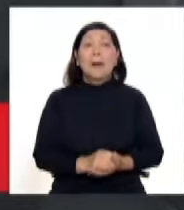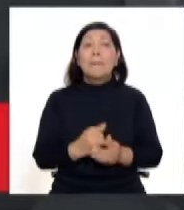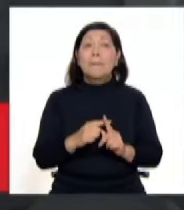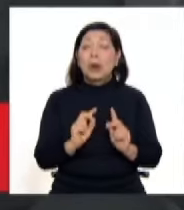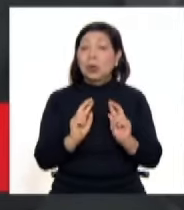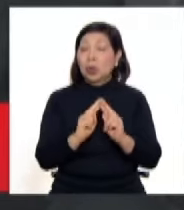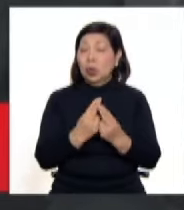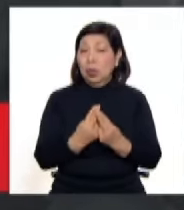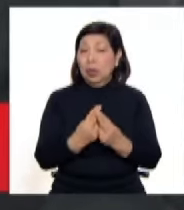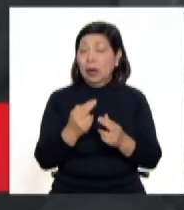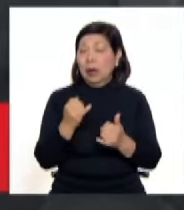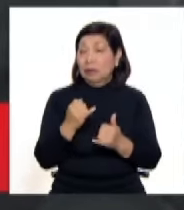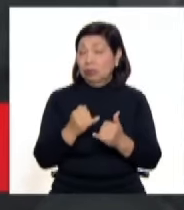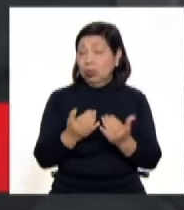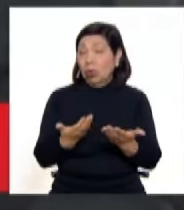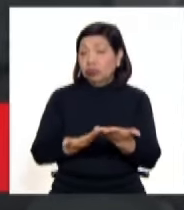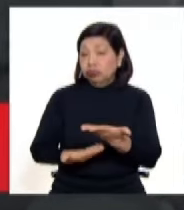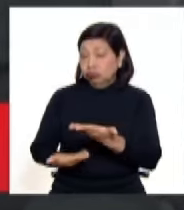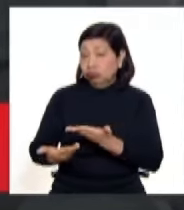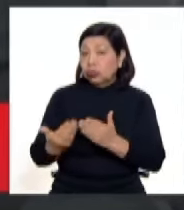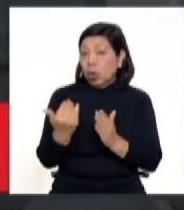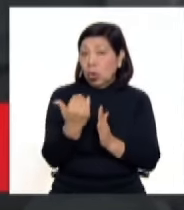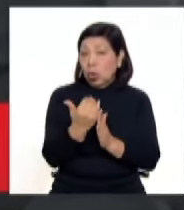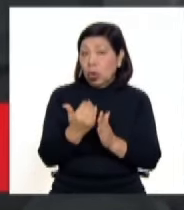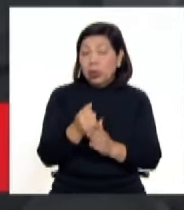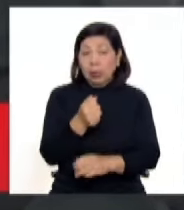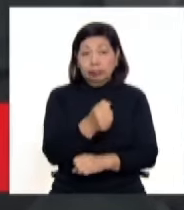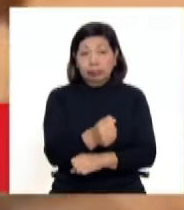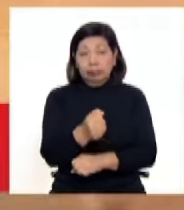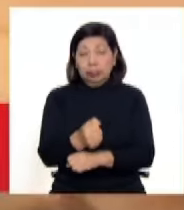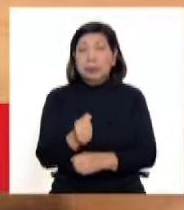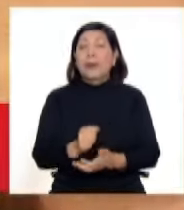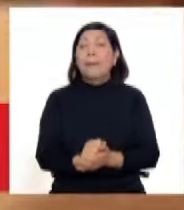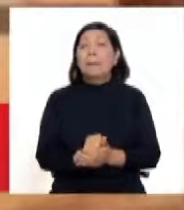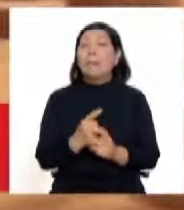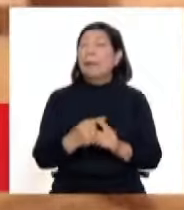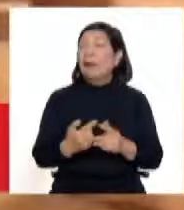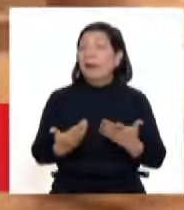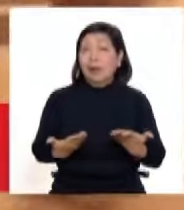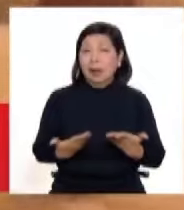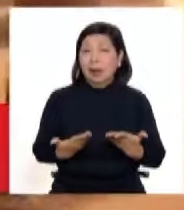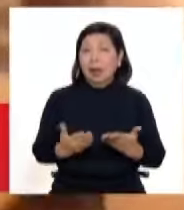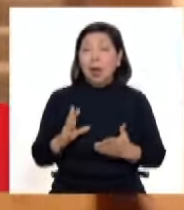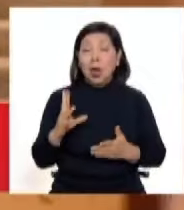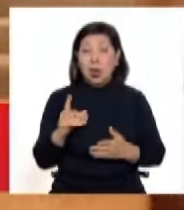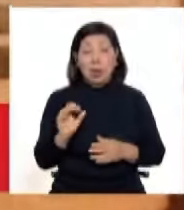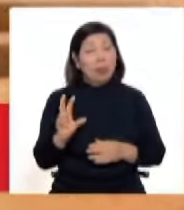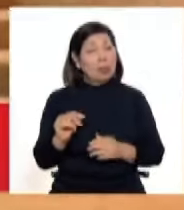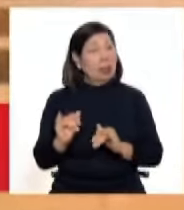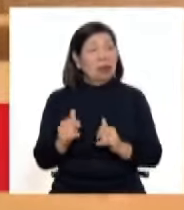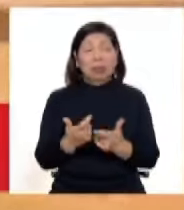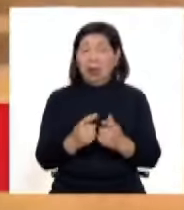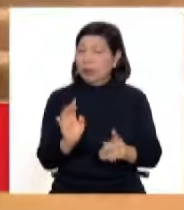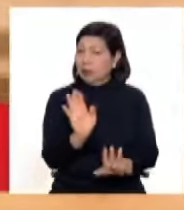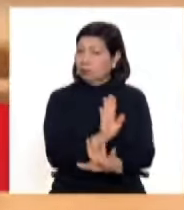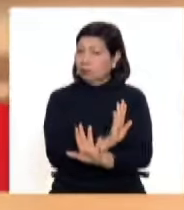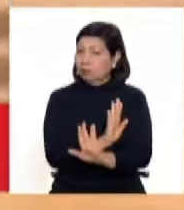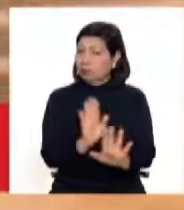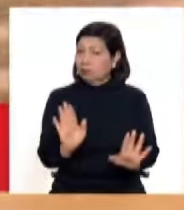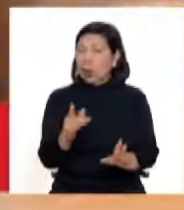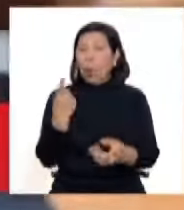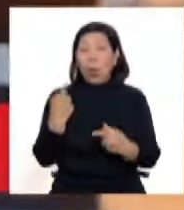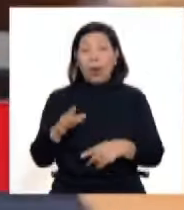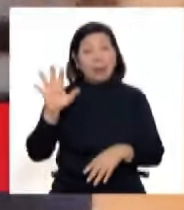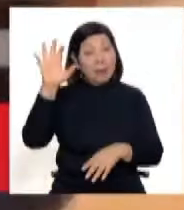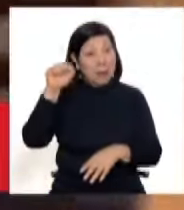para reunirse a fin de establecer protocolos contra la criminalidad con la finalidad de que los delincuentes no queden libres luego de